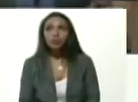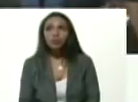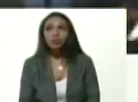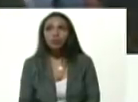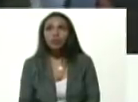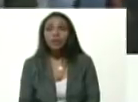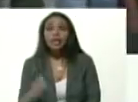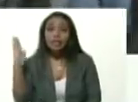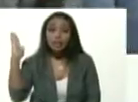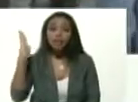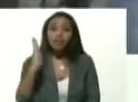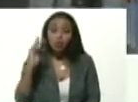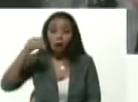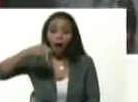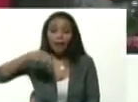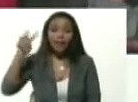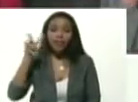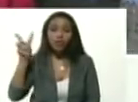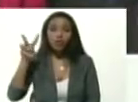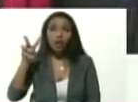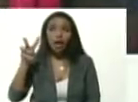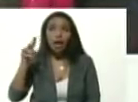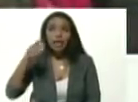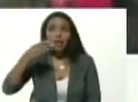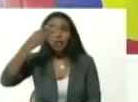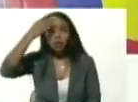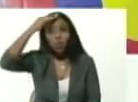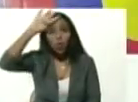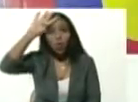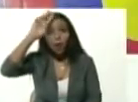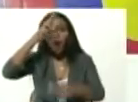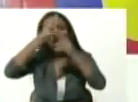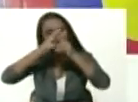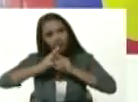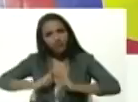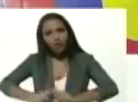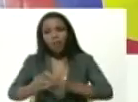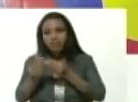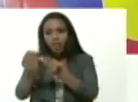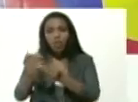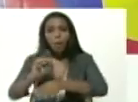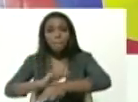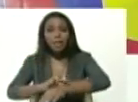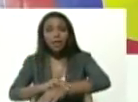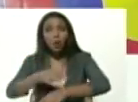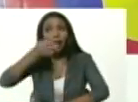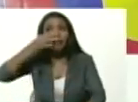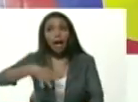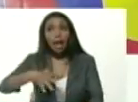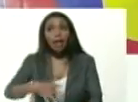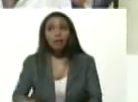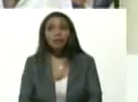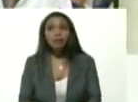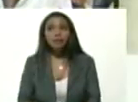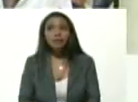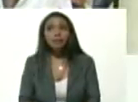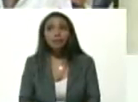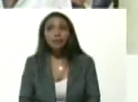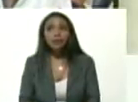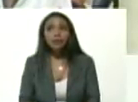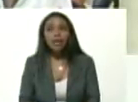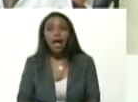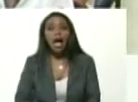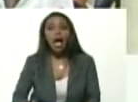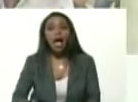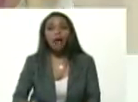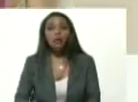Y han venido a Venezuela. Y Cuba humildemente está mandando médicos a Italia, a